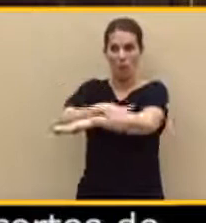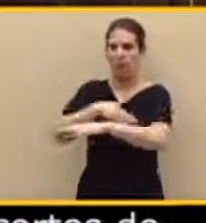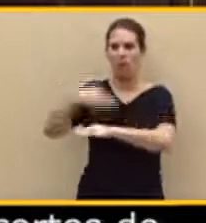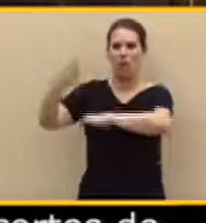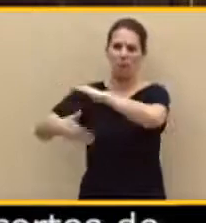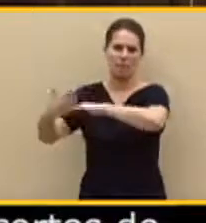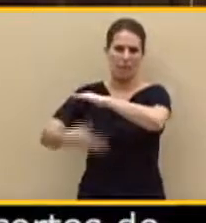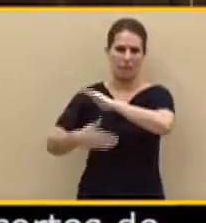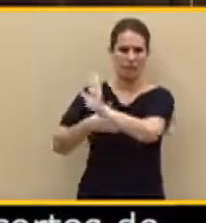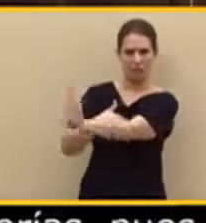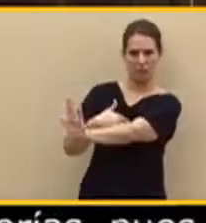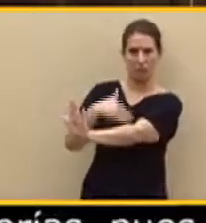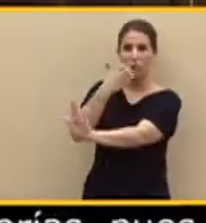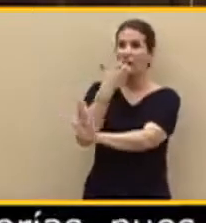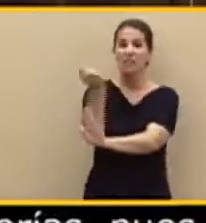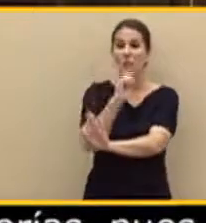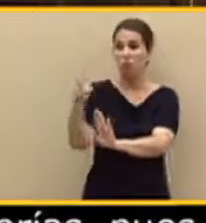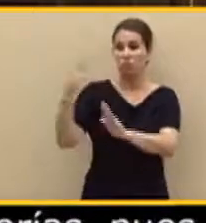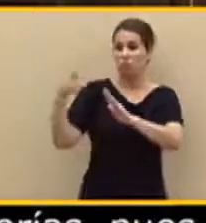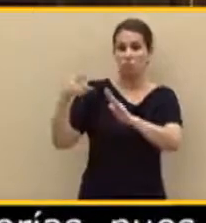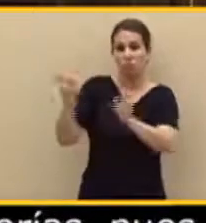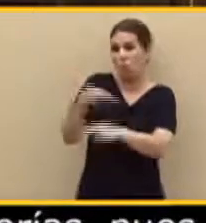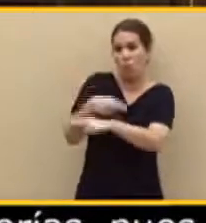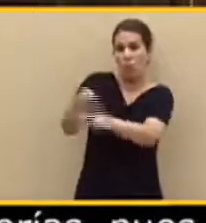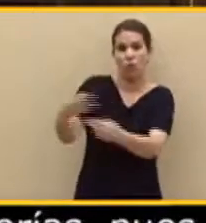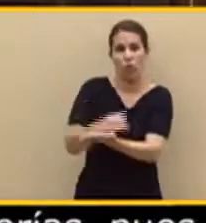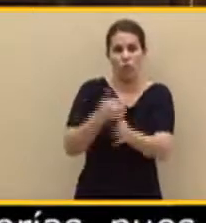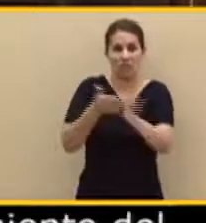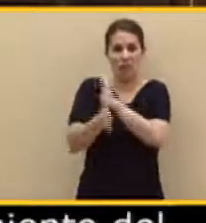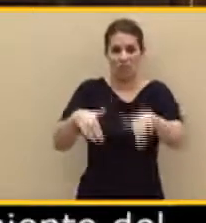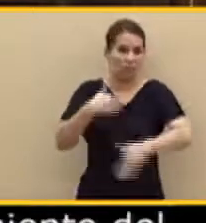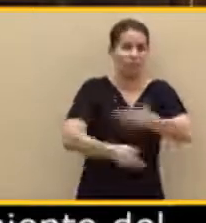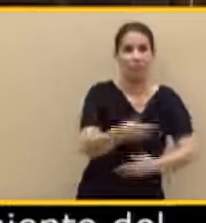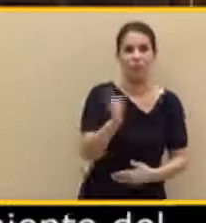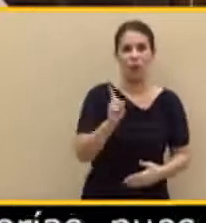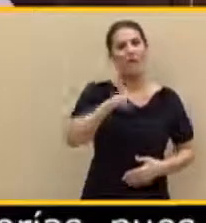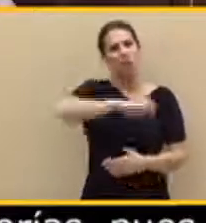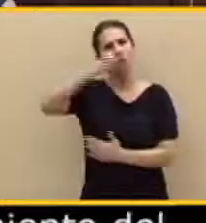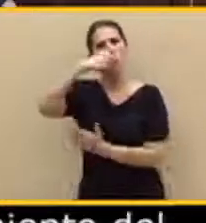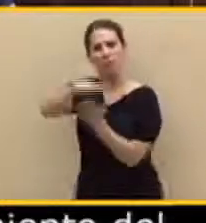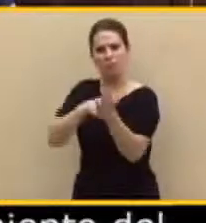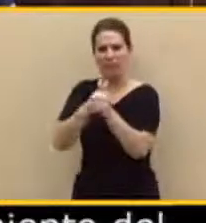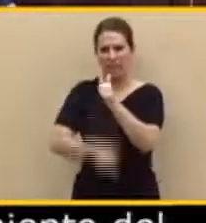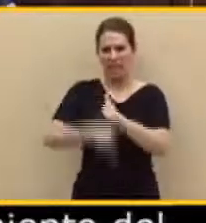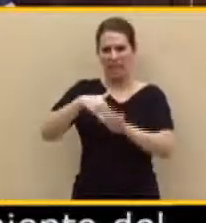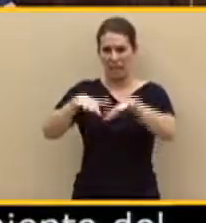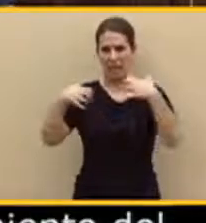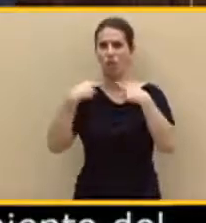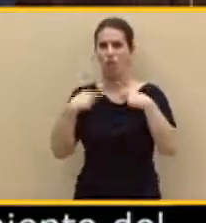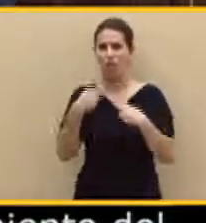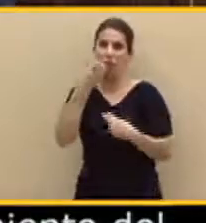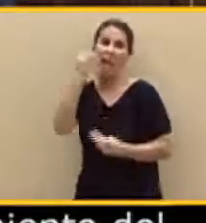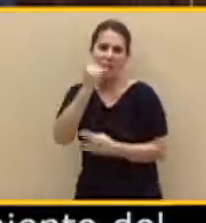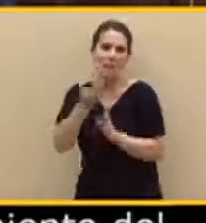funcionamiento del Poder Legislativo. Y además de este informe, existe otro de la Secretaría General del Congreso, coherente con la jurisprudencia del Tribunal